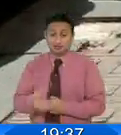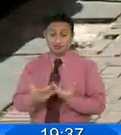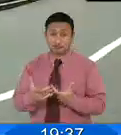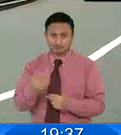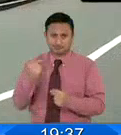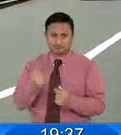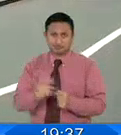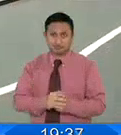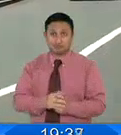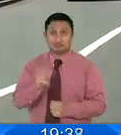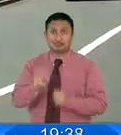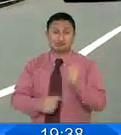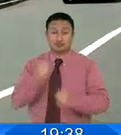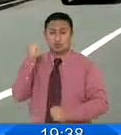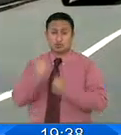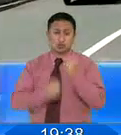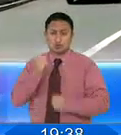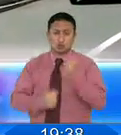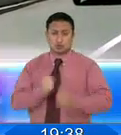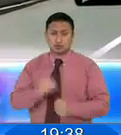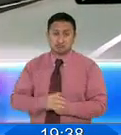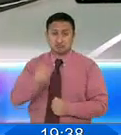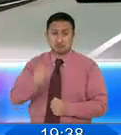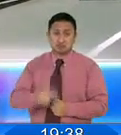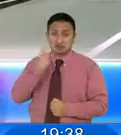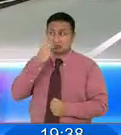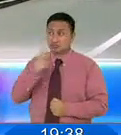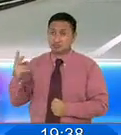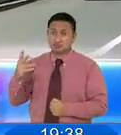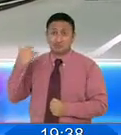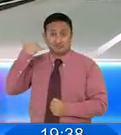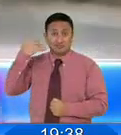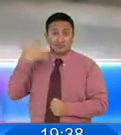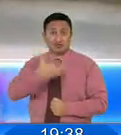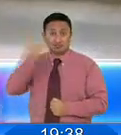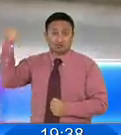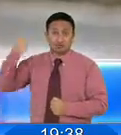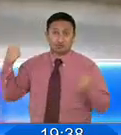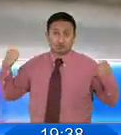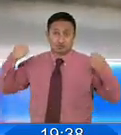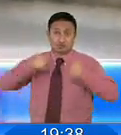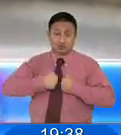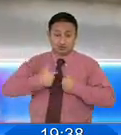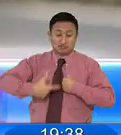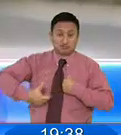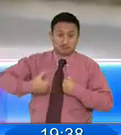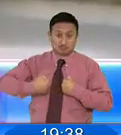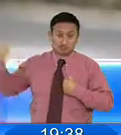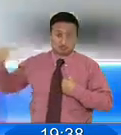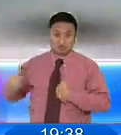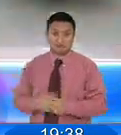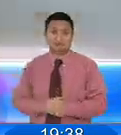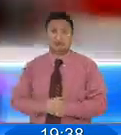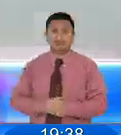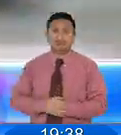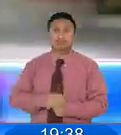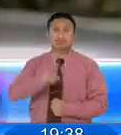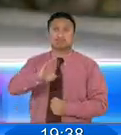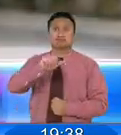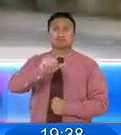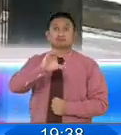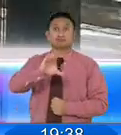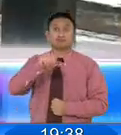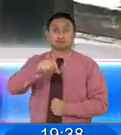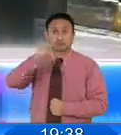para correr luego que en un descuido de la víctima le quitaban el celular, mochila, maleta o cartera. Agentes de la BAC se mezclaron entre la gente